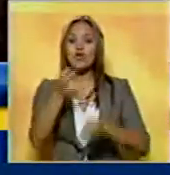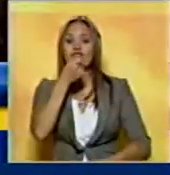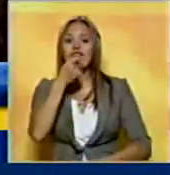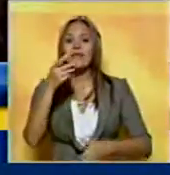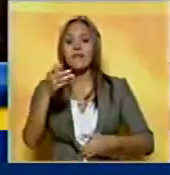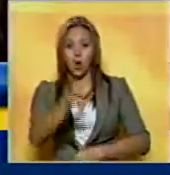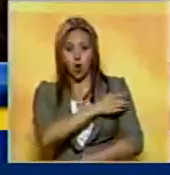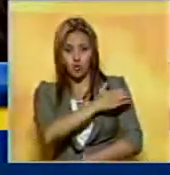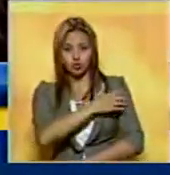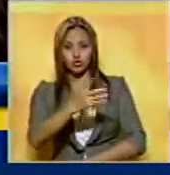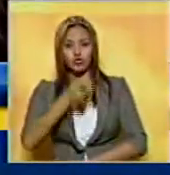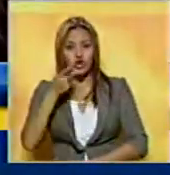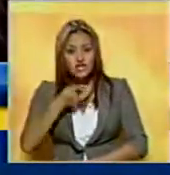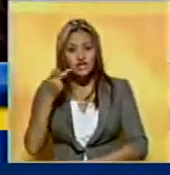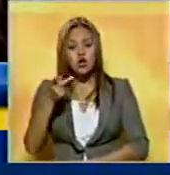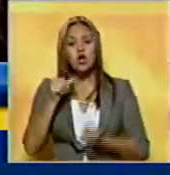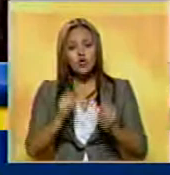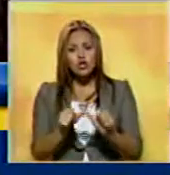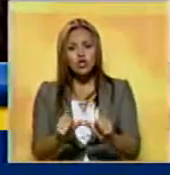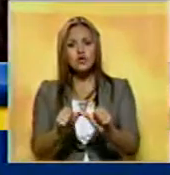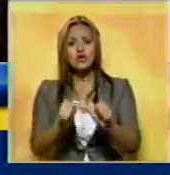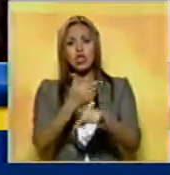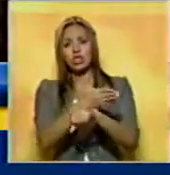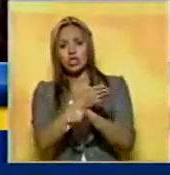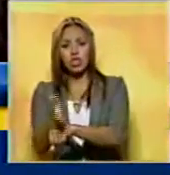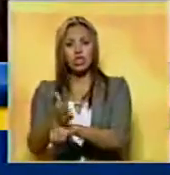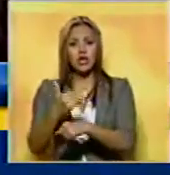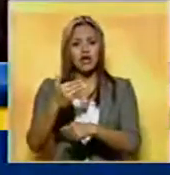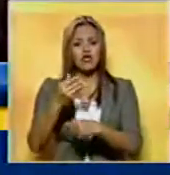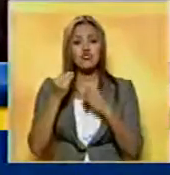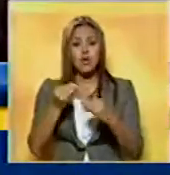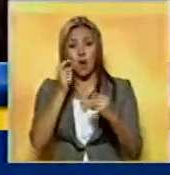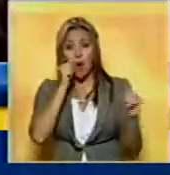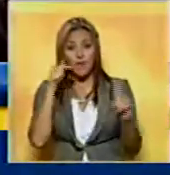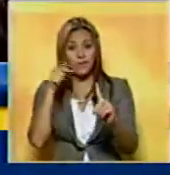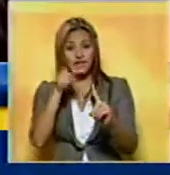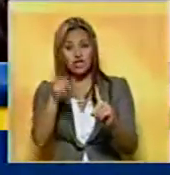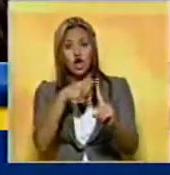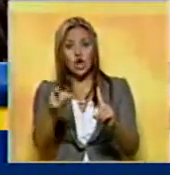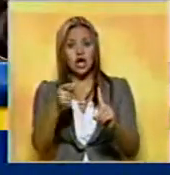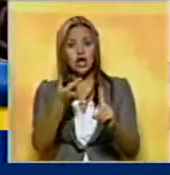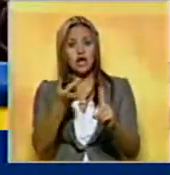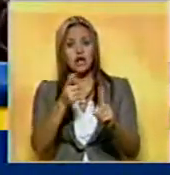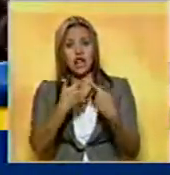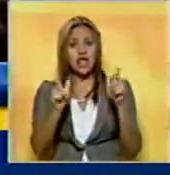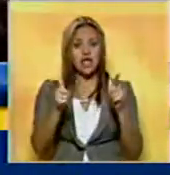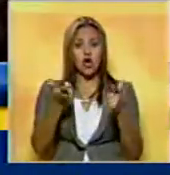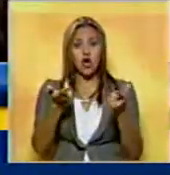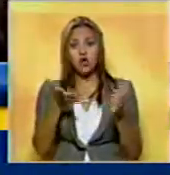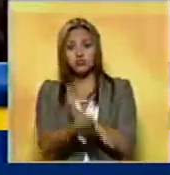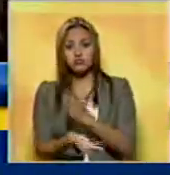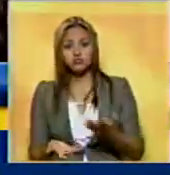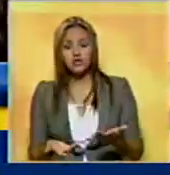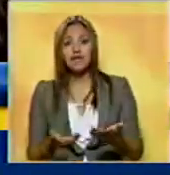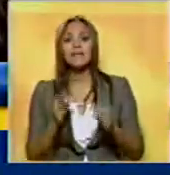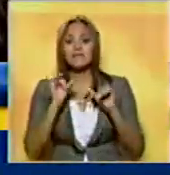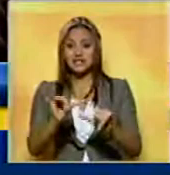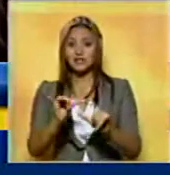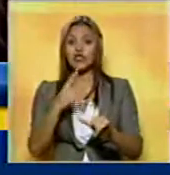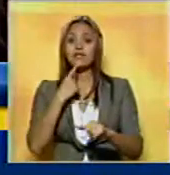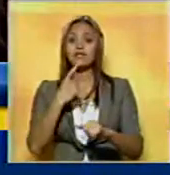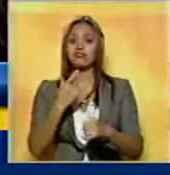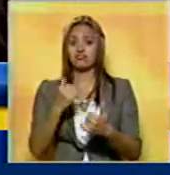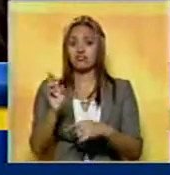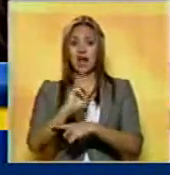Enríquez, denuncia que continúa el retardo procesal hacia Iván Simonovic, lo que, según sus palabras, pues acelera